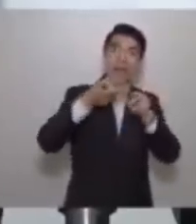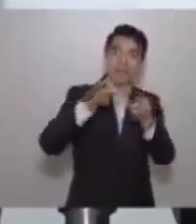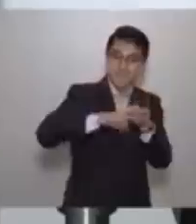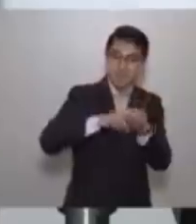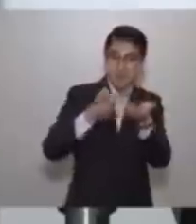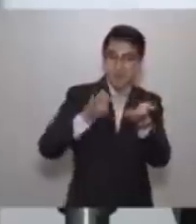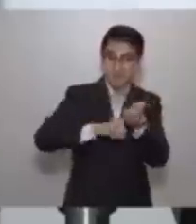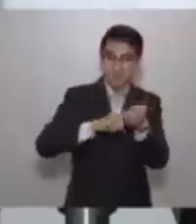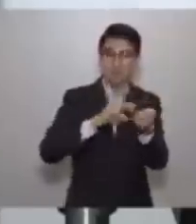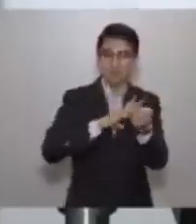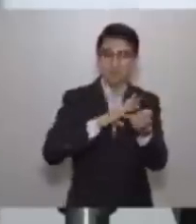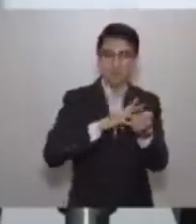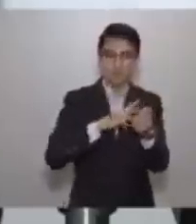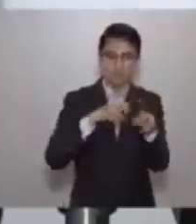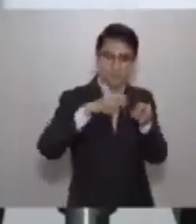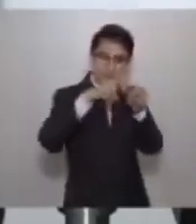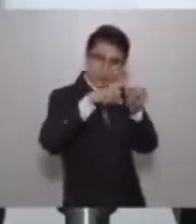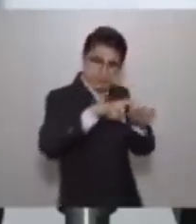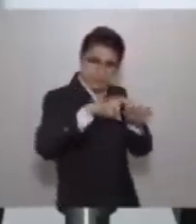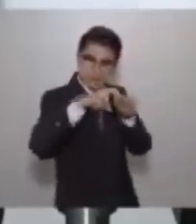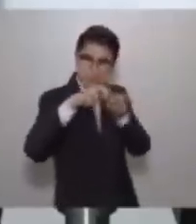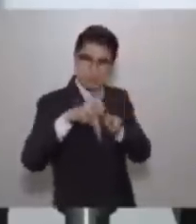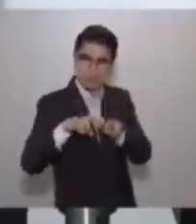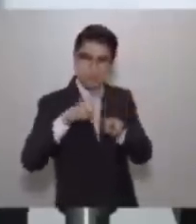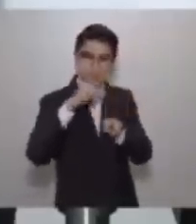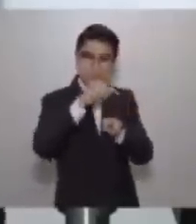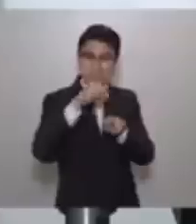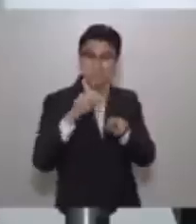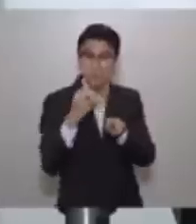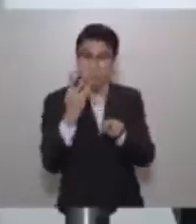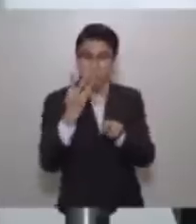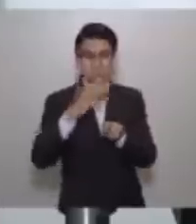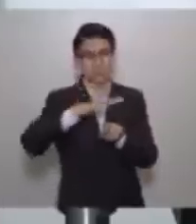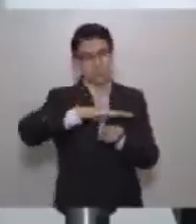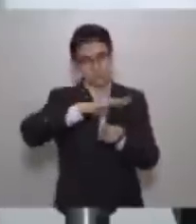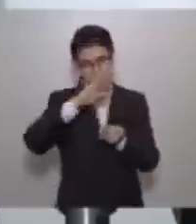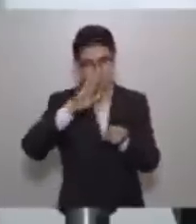del lugar de la escena de los hechos, pero todos estaban en un círculo